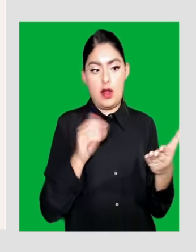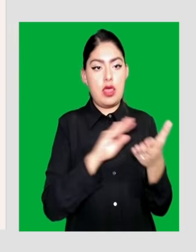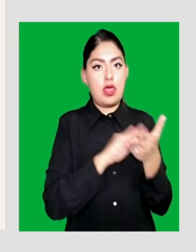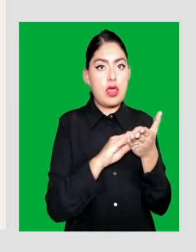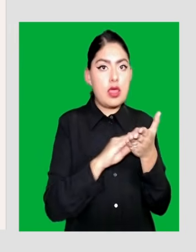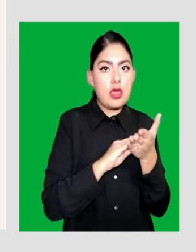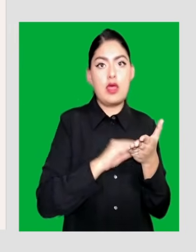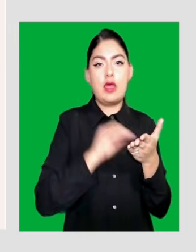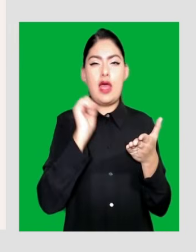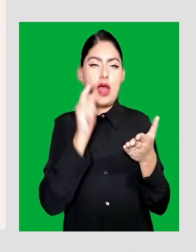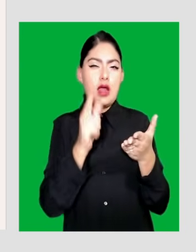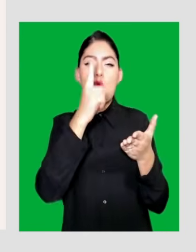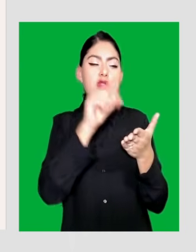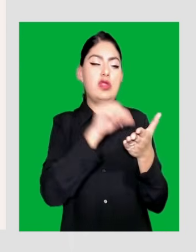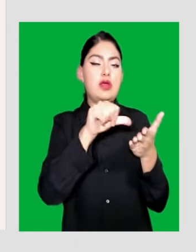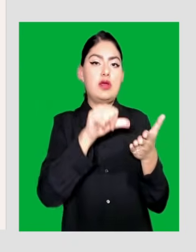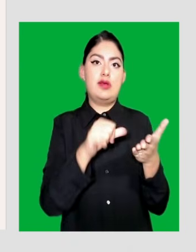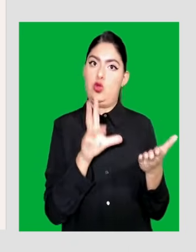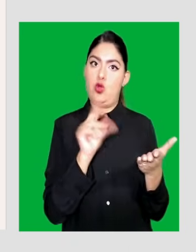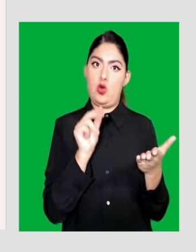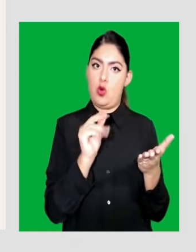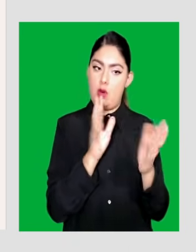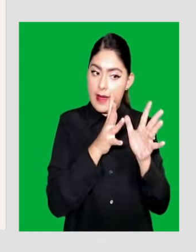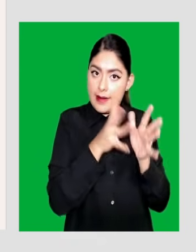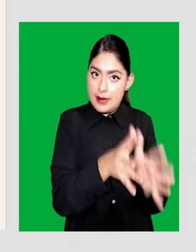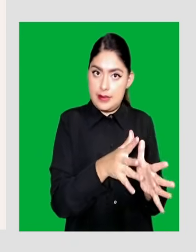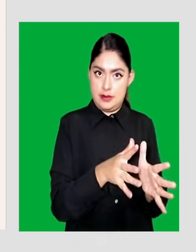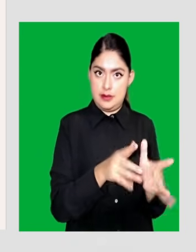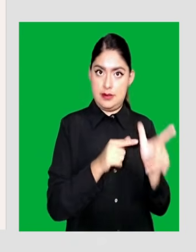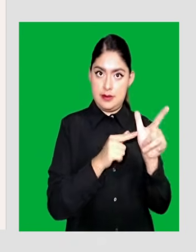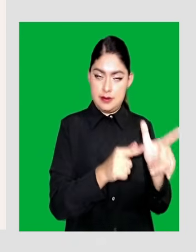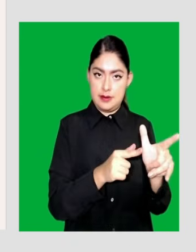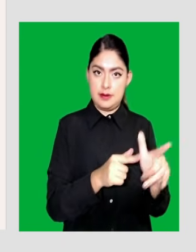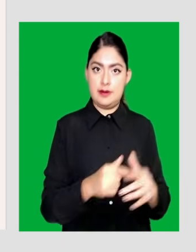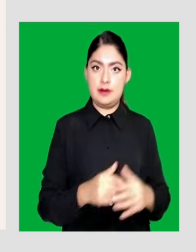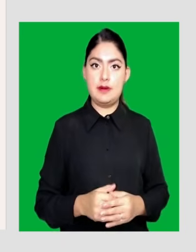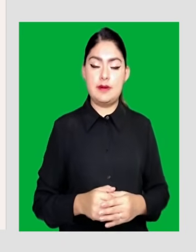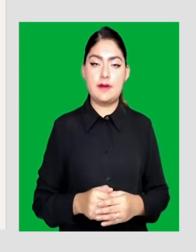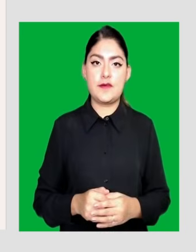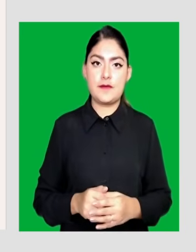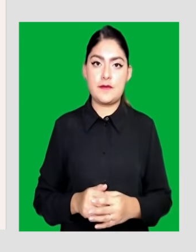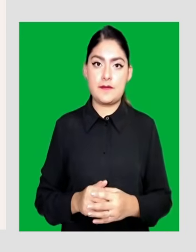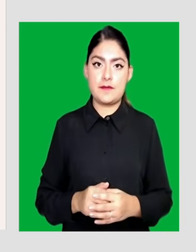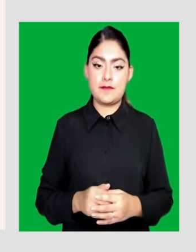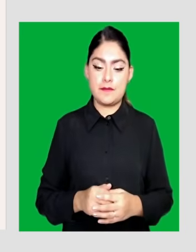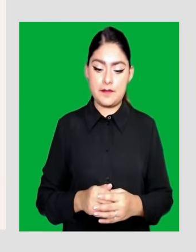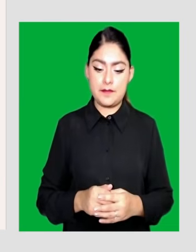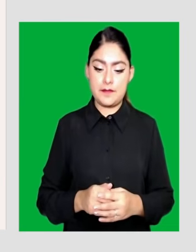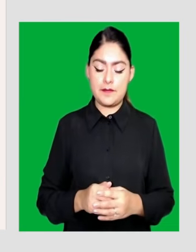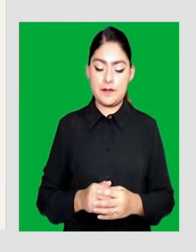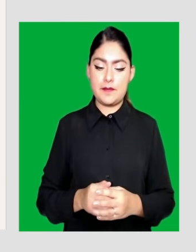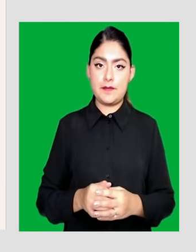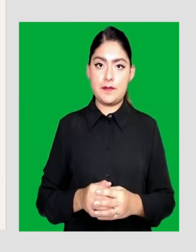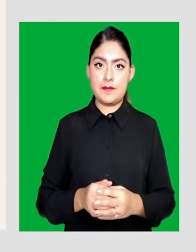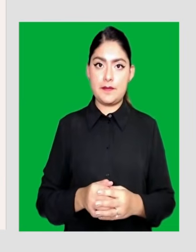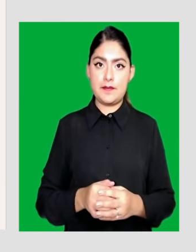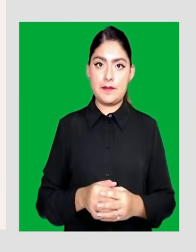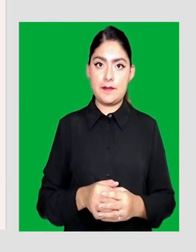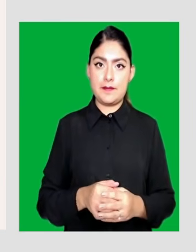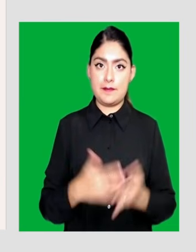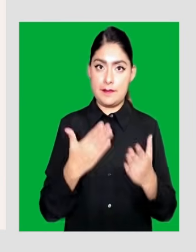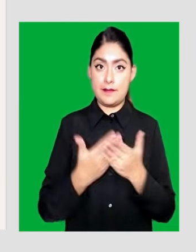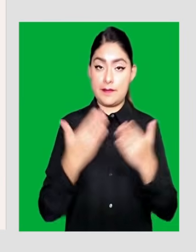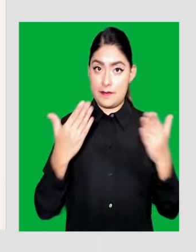qué propósito. Es importante que una vez que descarguemos el conjunto de archivos de la capa vectorial, los guardemos en